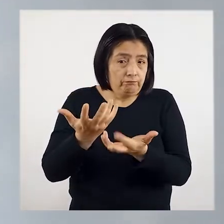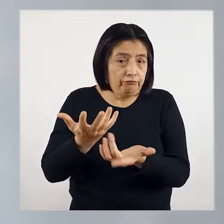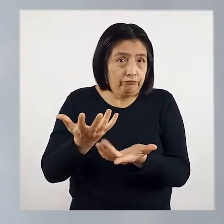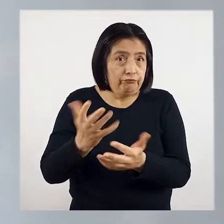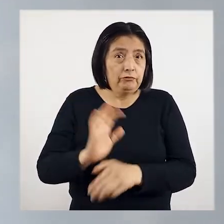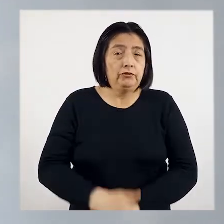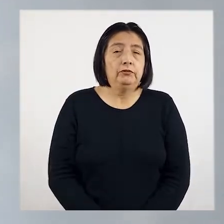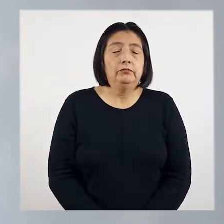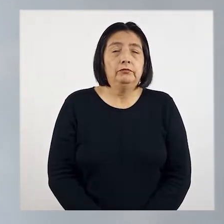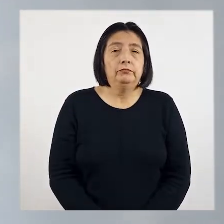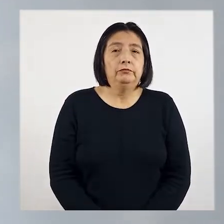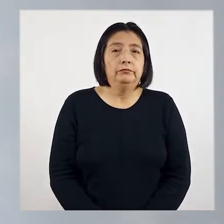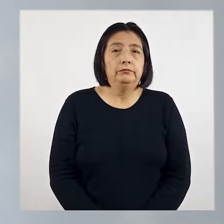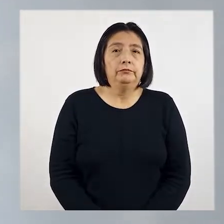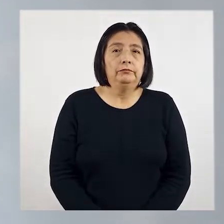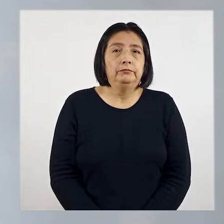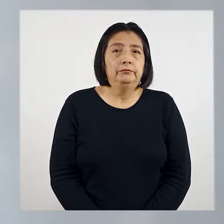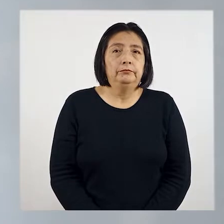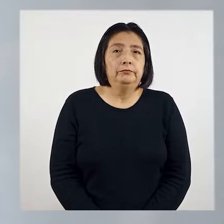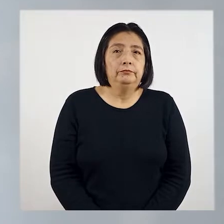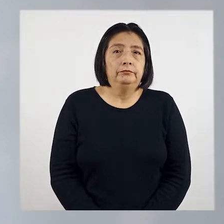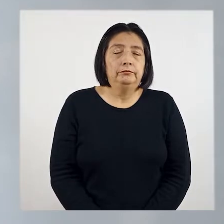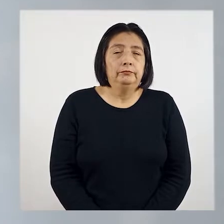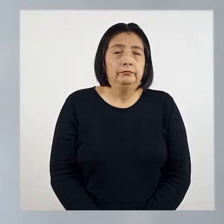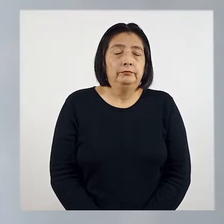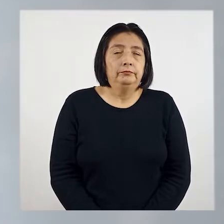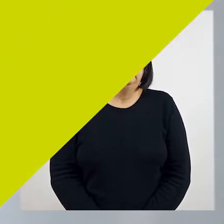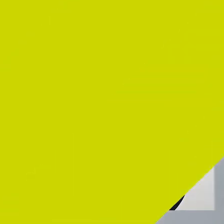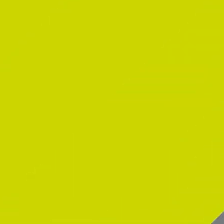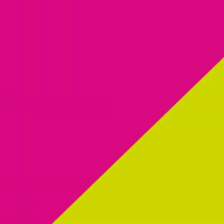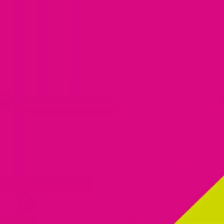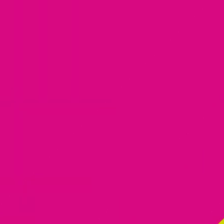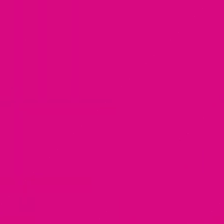cocido graneado, 1 cucharada bocona al ras.